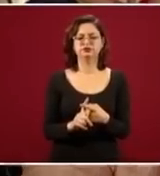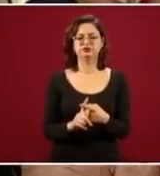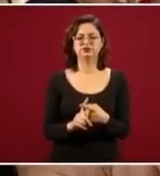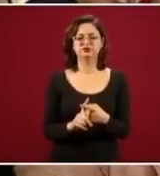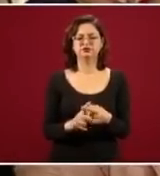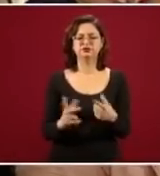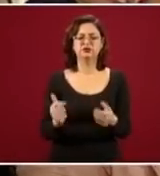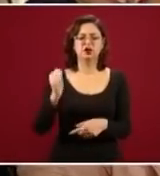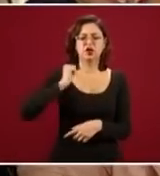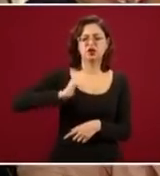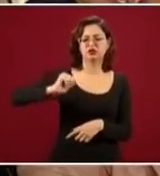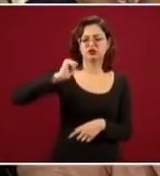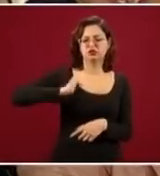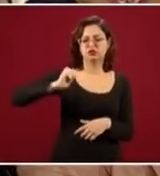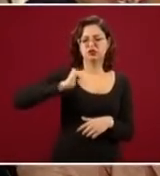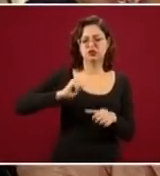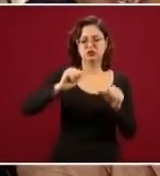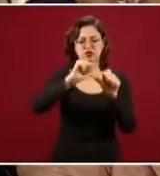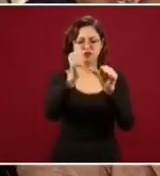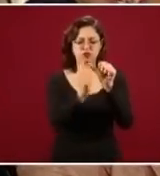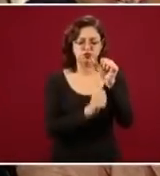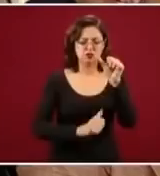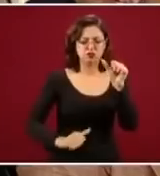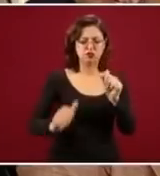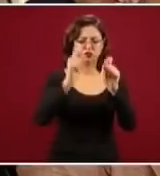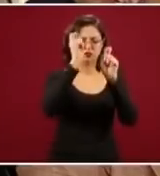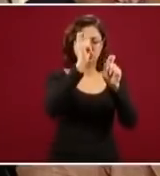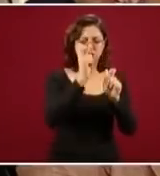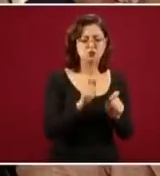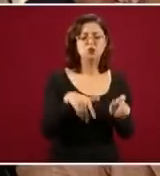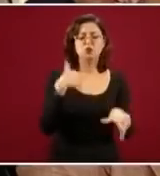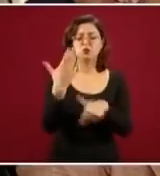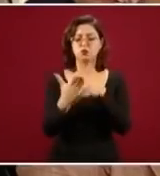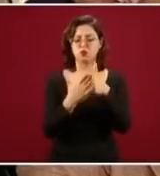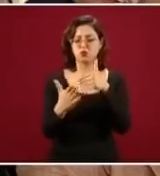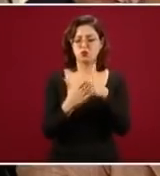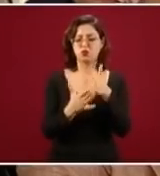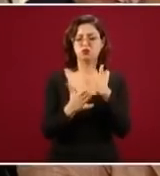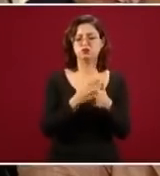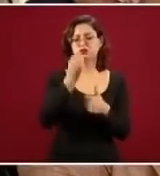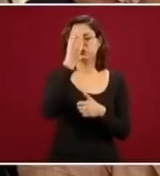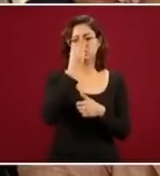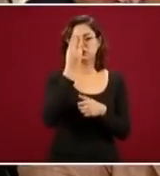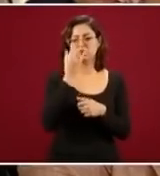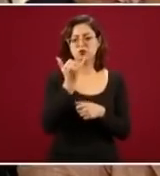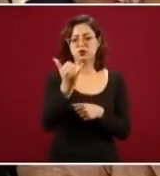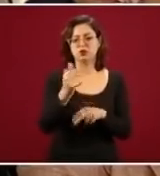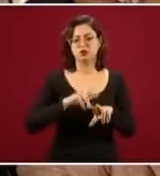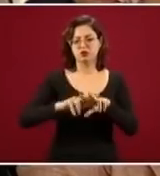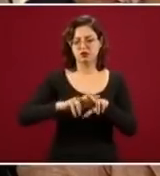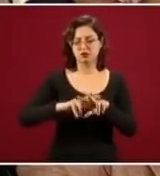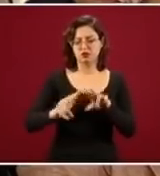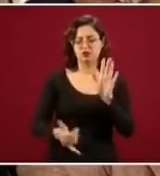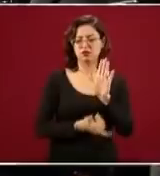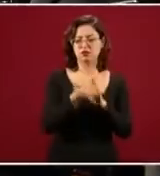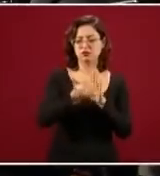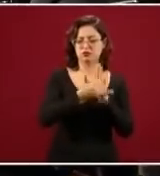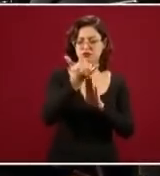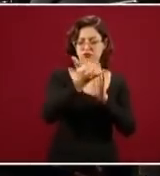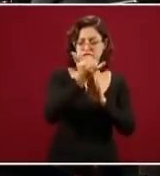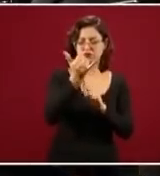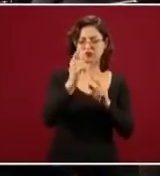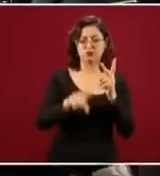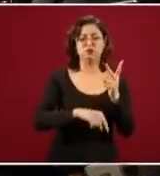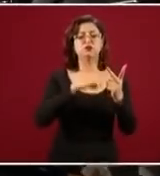cuestión prehispánica del centro de donde se va a construir el Tren Maya. Y sobre ese tema, también